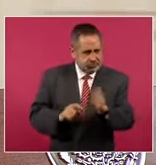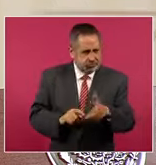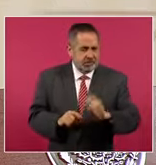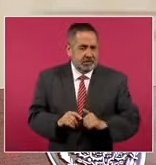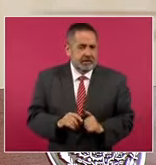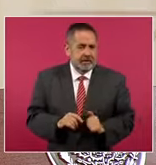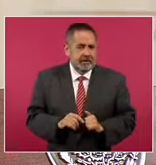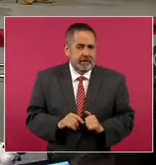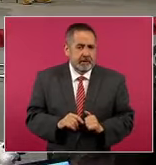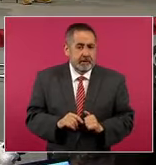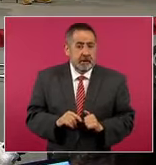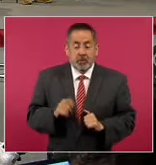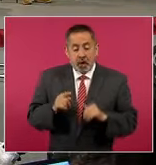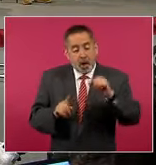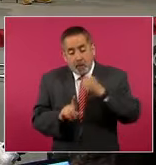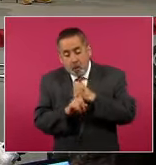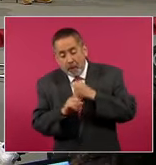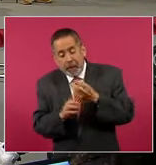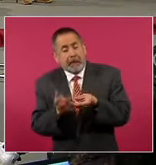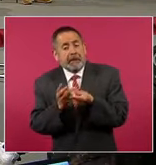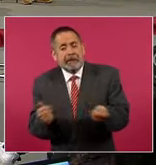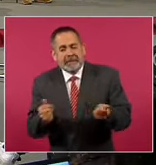Porque no vamos a poder resolver los problemas